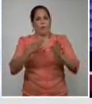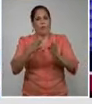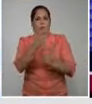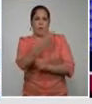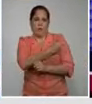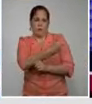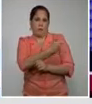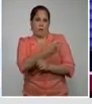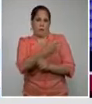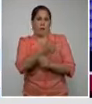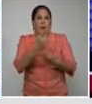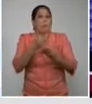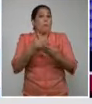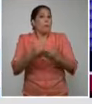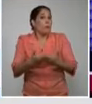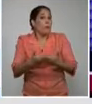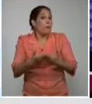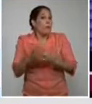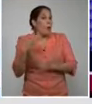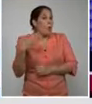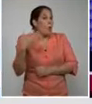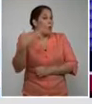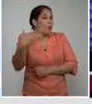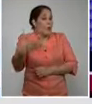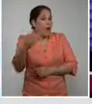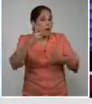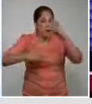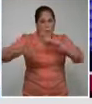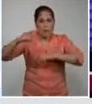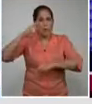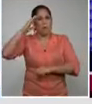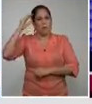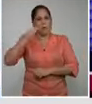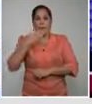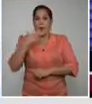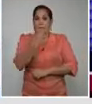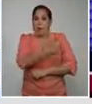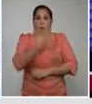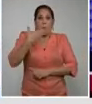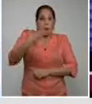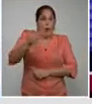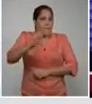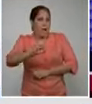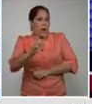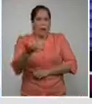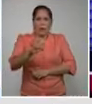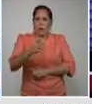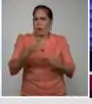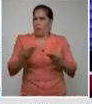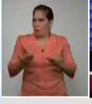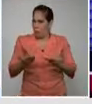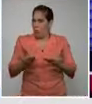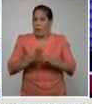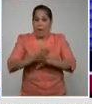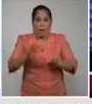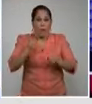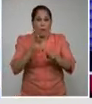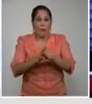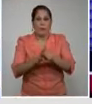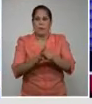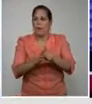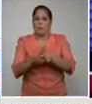Y probablemente no haya que llegar al final del estudio para saber ya la eficacia y entonces poder registrar la vacuna y que ella pueda usarse por